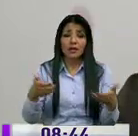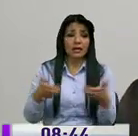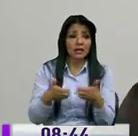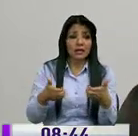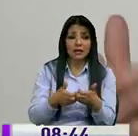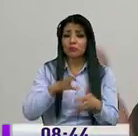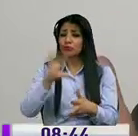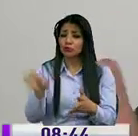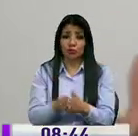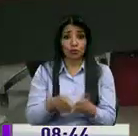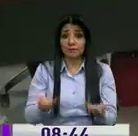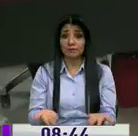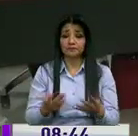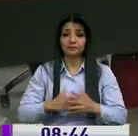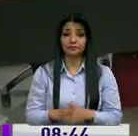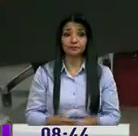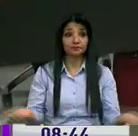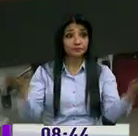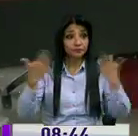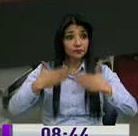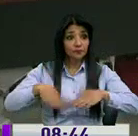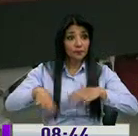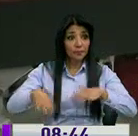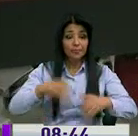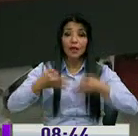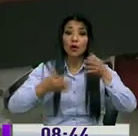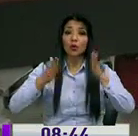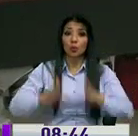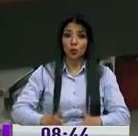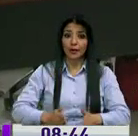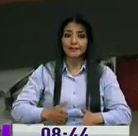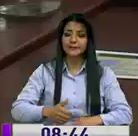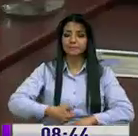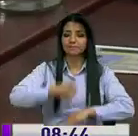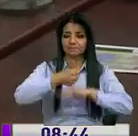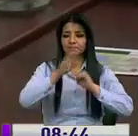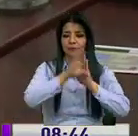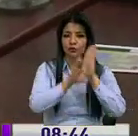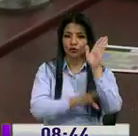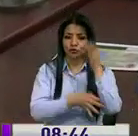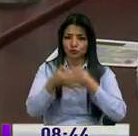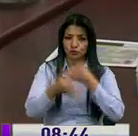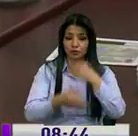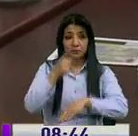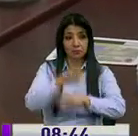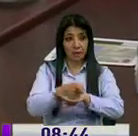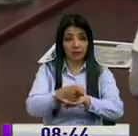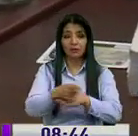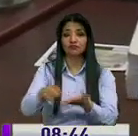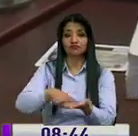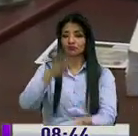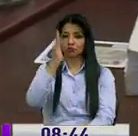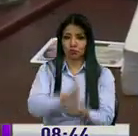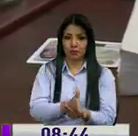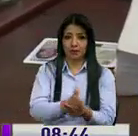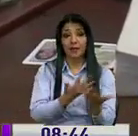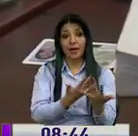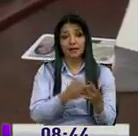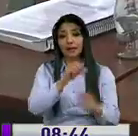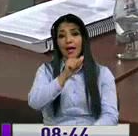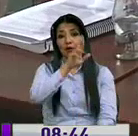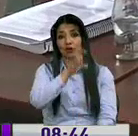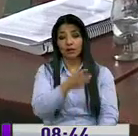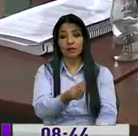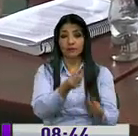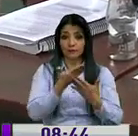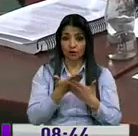equipo técnico, etcétera. Al final de la diligencia, el juez de garantías constitucionales dispuso que la audiencia sea suspendida hasta que el Arcotel certifique